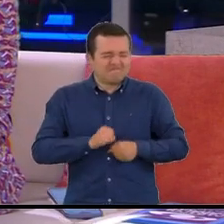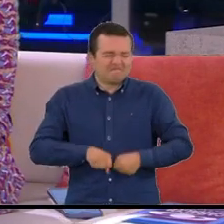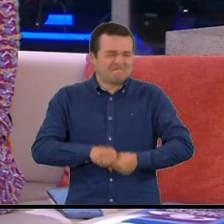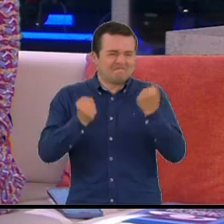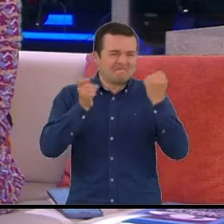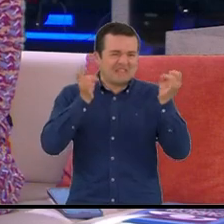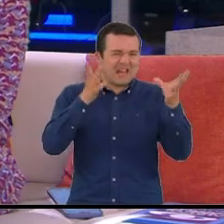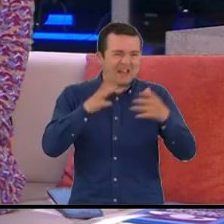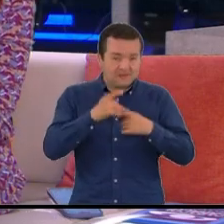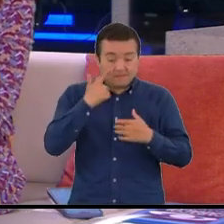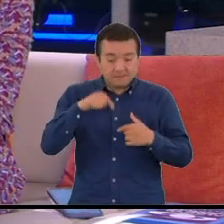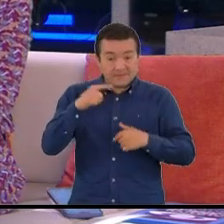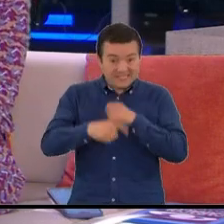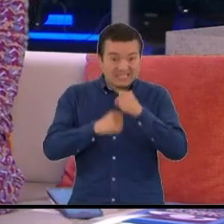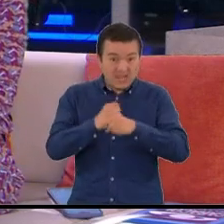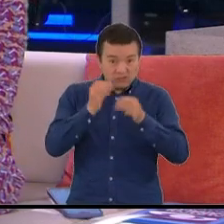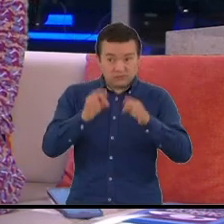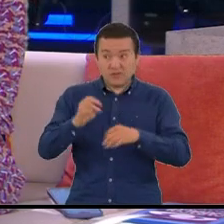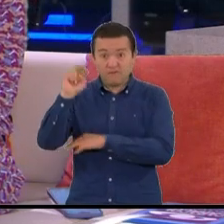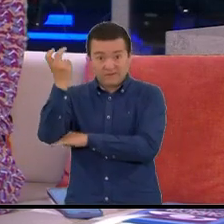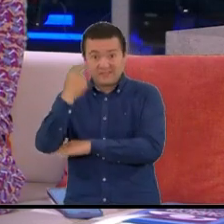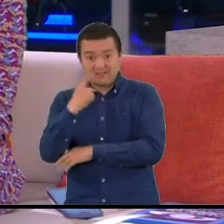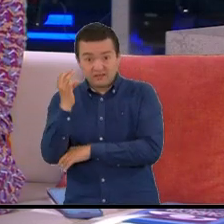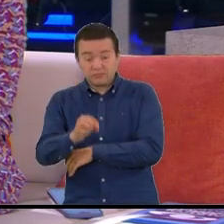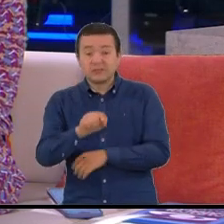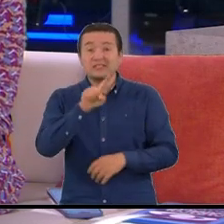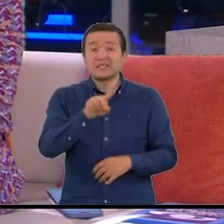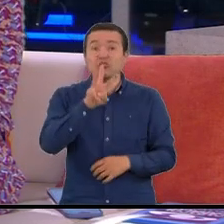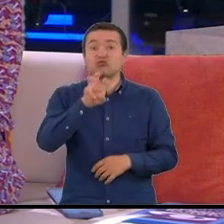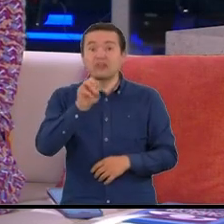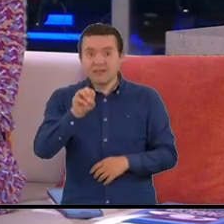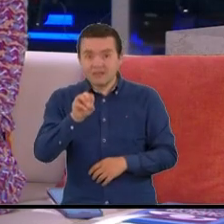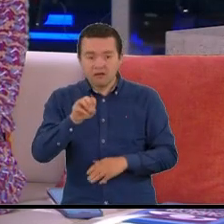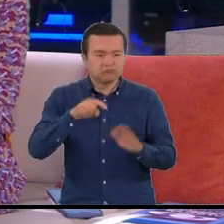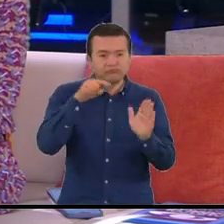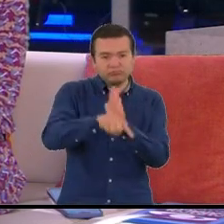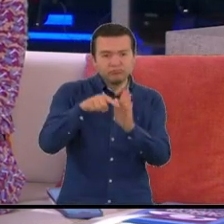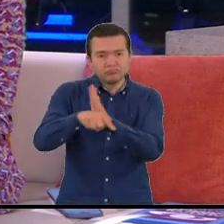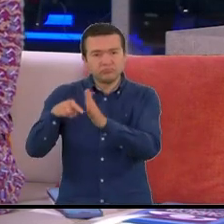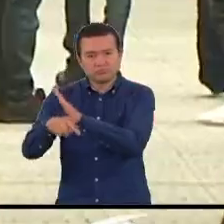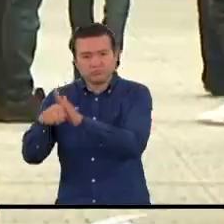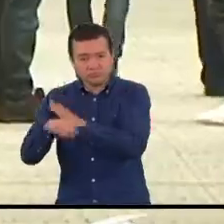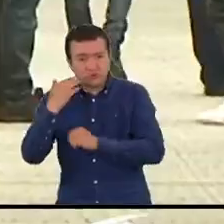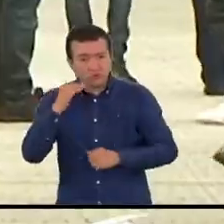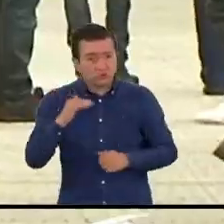la Fiscalía, han ocurrido 180 feminicidios, no más.